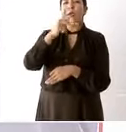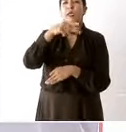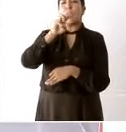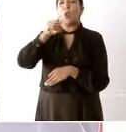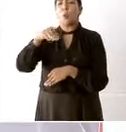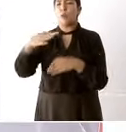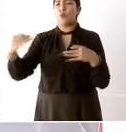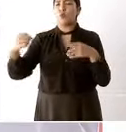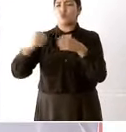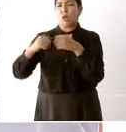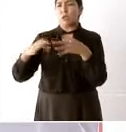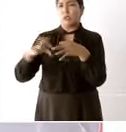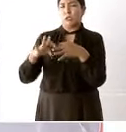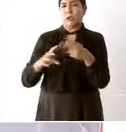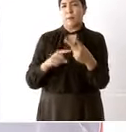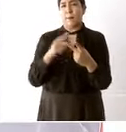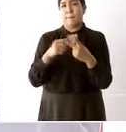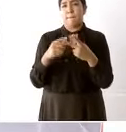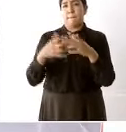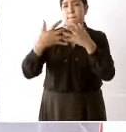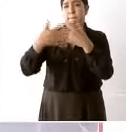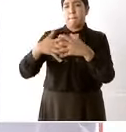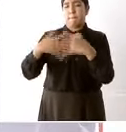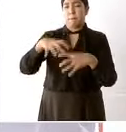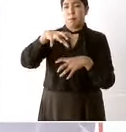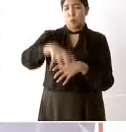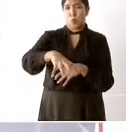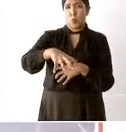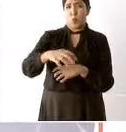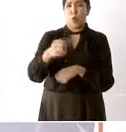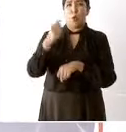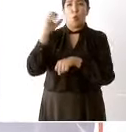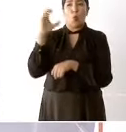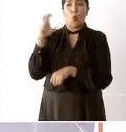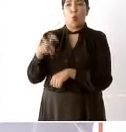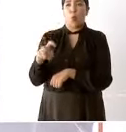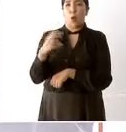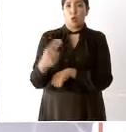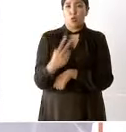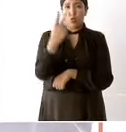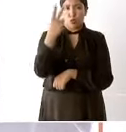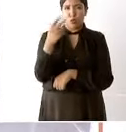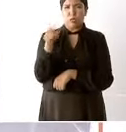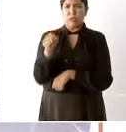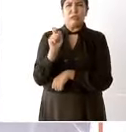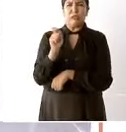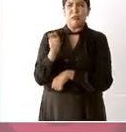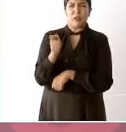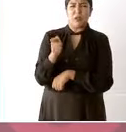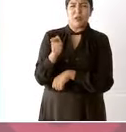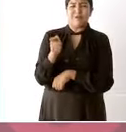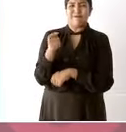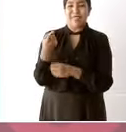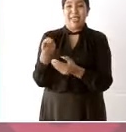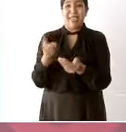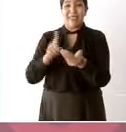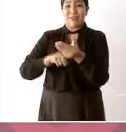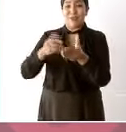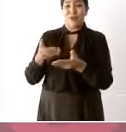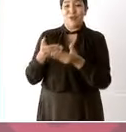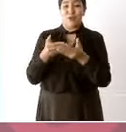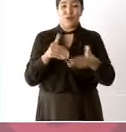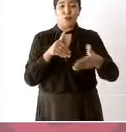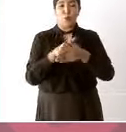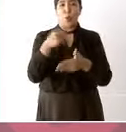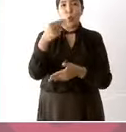Industrial de Coatzacoalcos 2, con 129 hectáreas, se distingue por estar dentro del recinto portuario Pajaritos, cuenta con